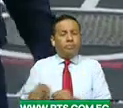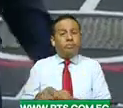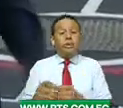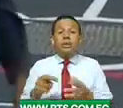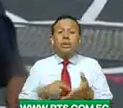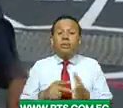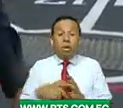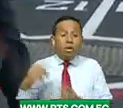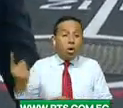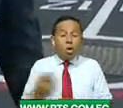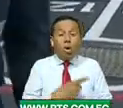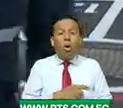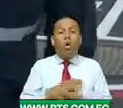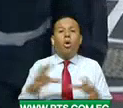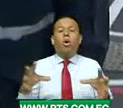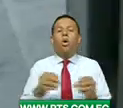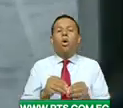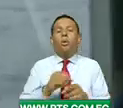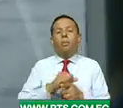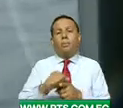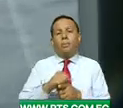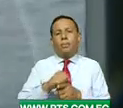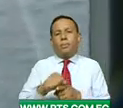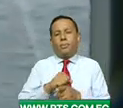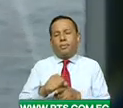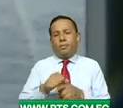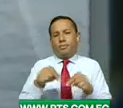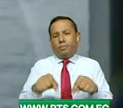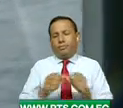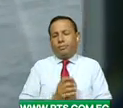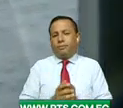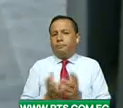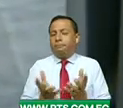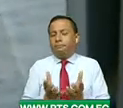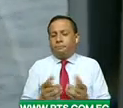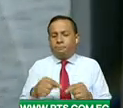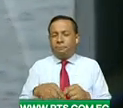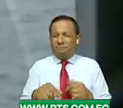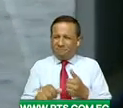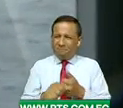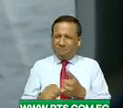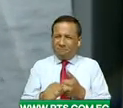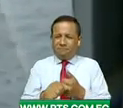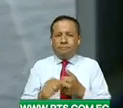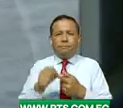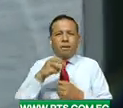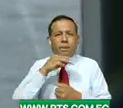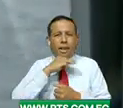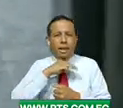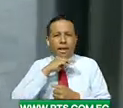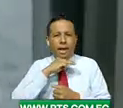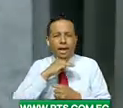la Armada del Ecuador realizó en la corbeta misilera Manabí, frente a las costas de la ciudad de Manta.